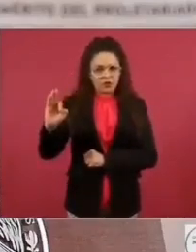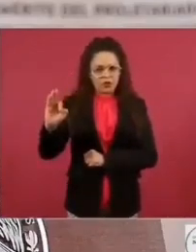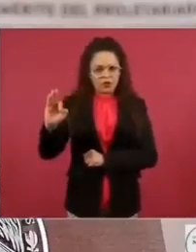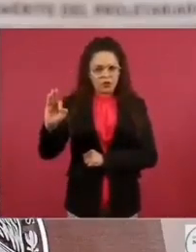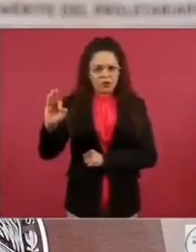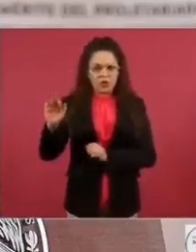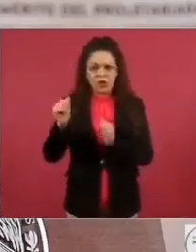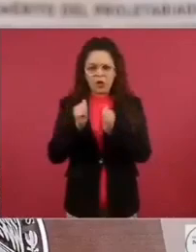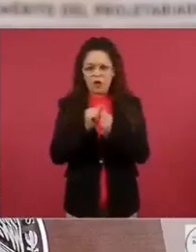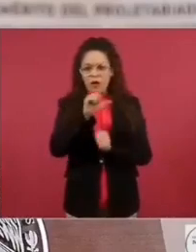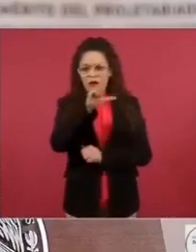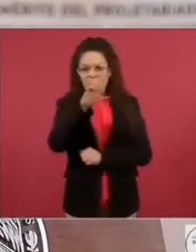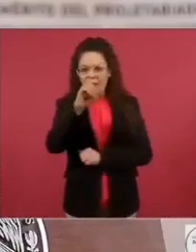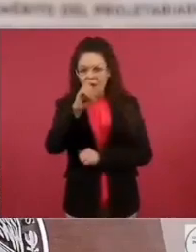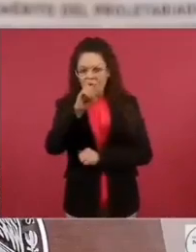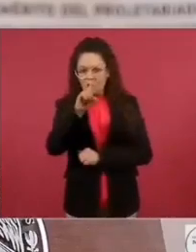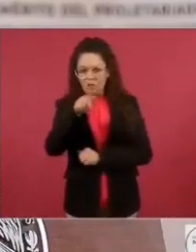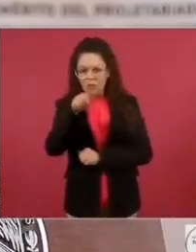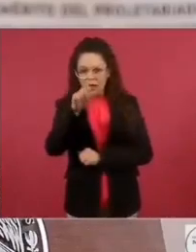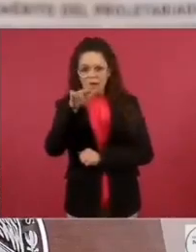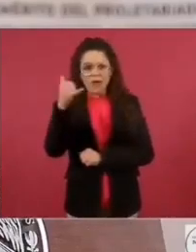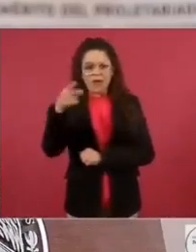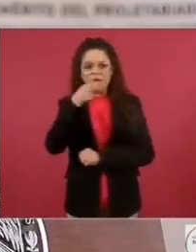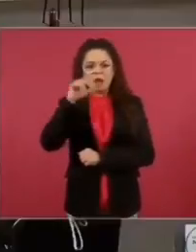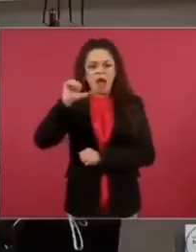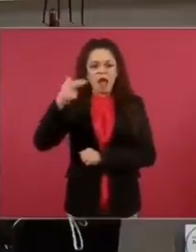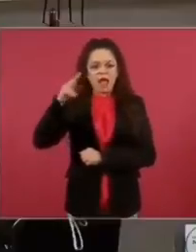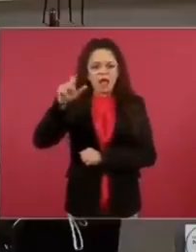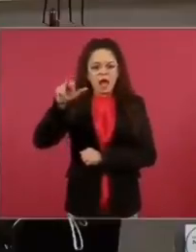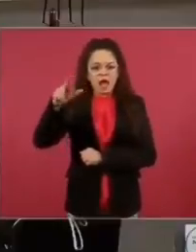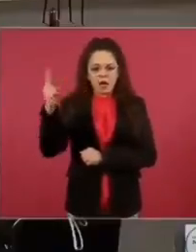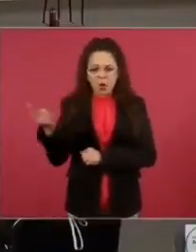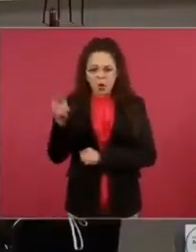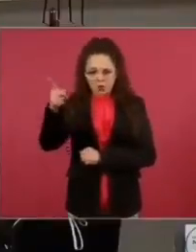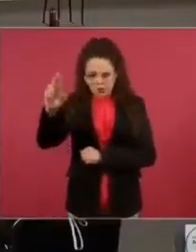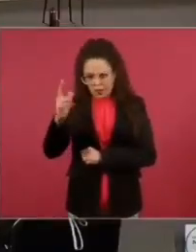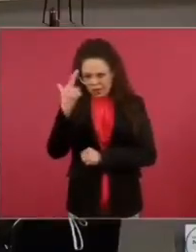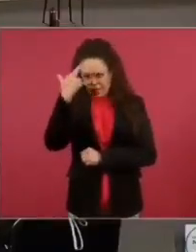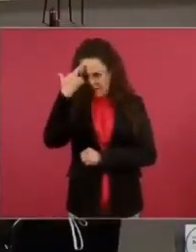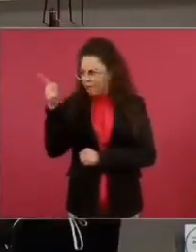el próximo viernes, 8 de marzo, Día Internacional de la Mujer.